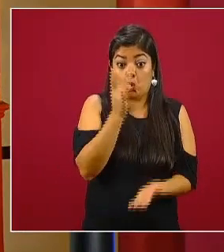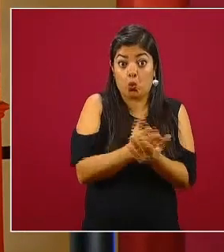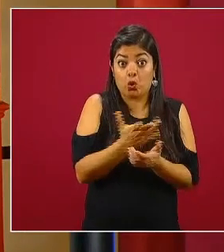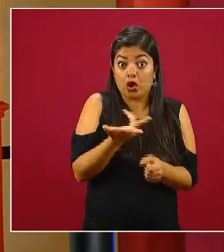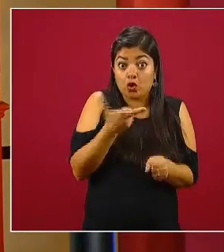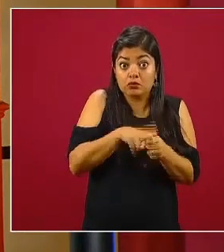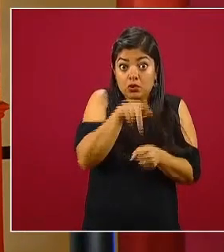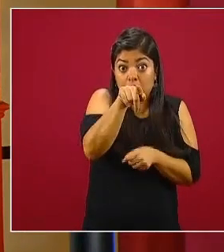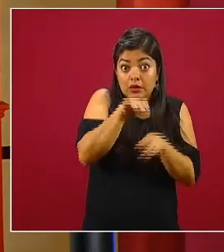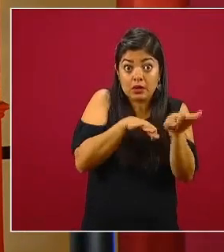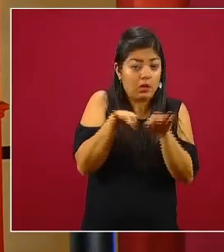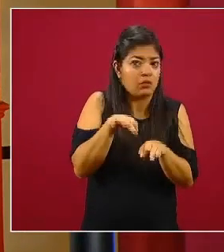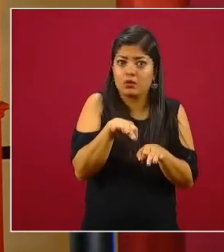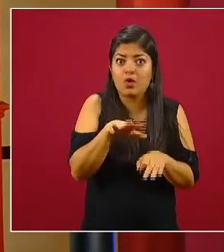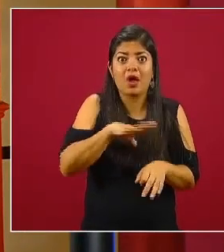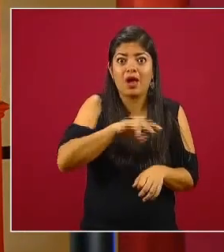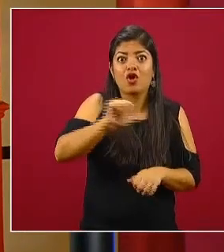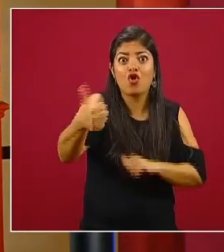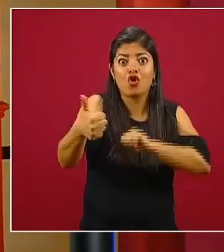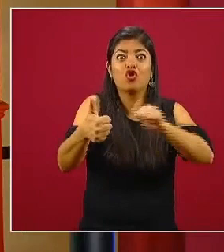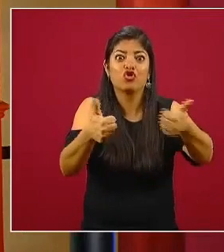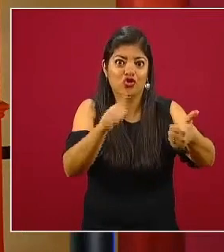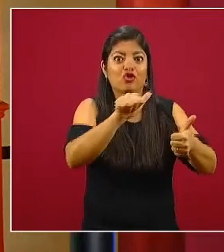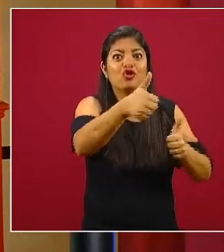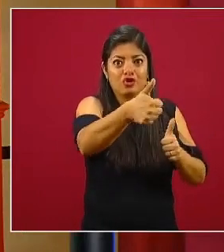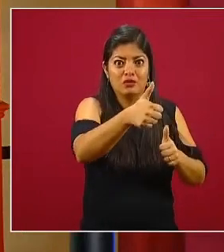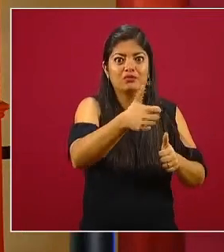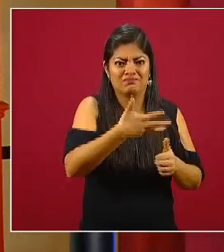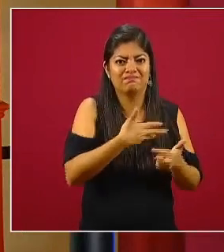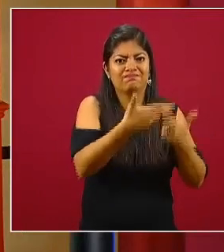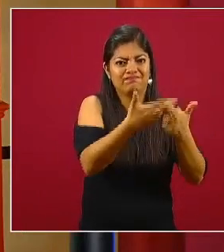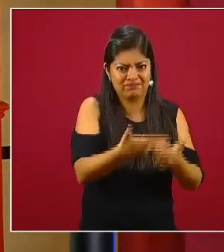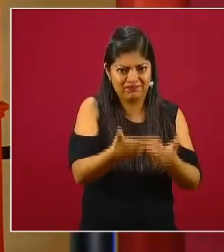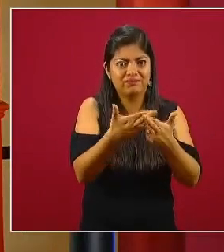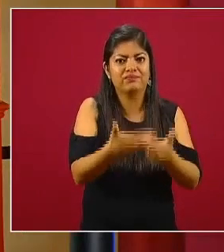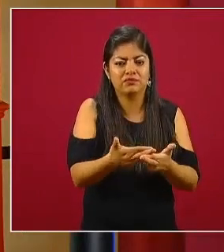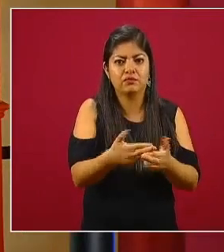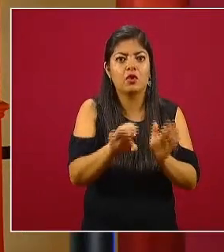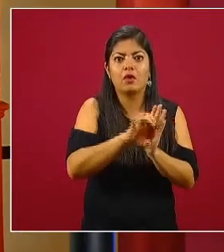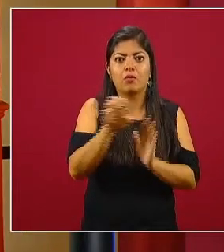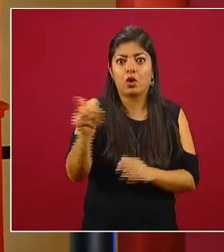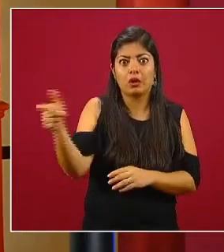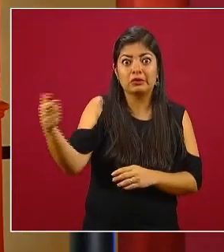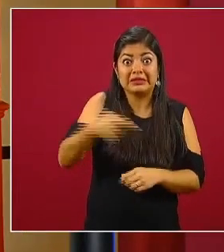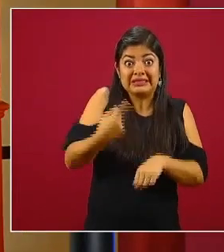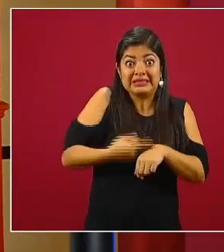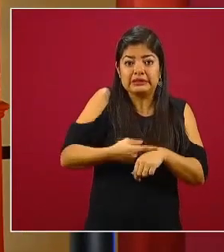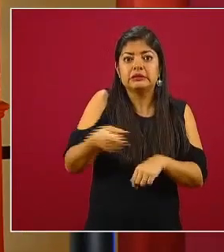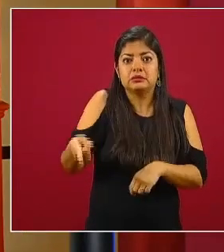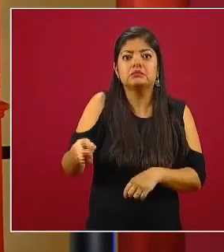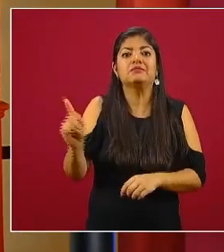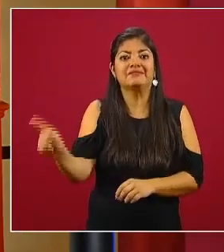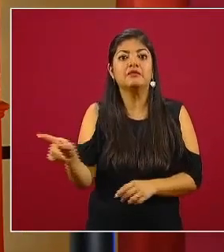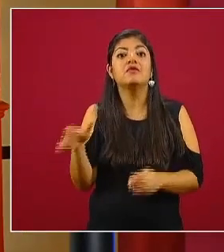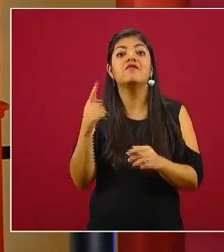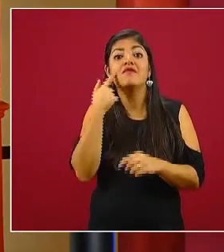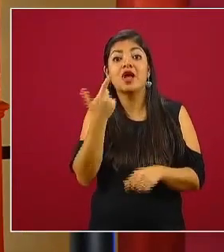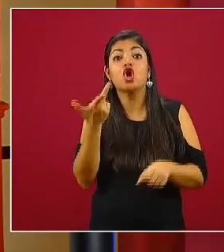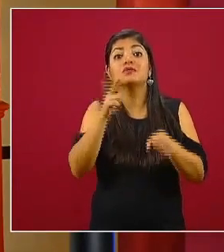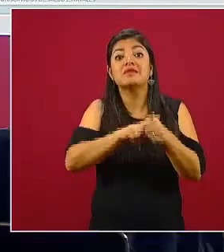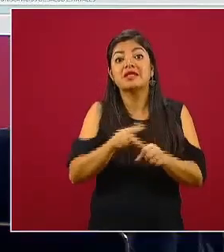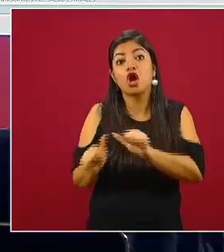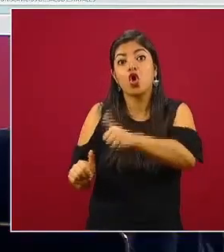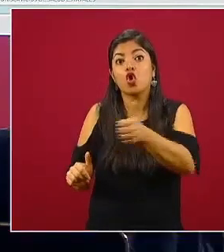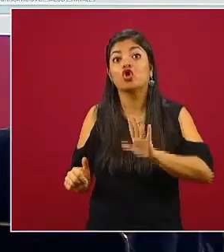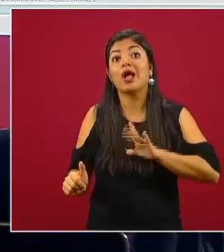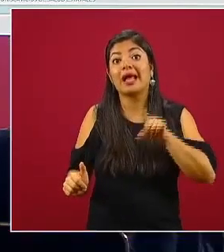hospitales y que existe un mecanismo de referencia, un mecanismo de envío de personas enfermas a